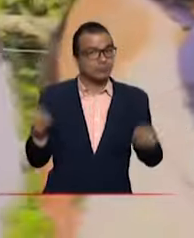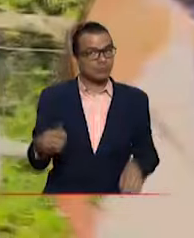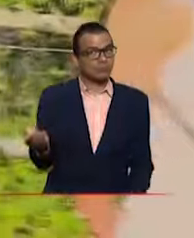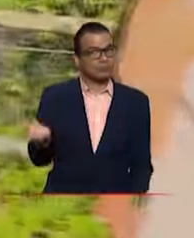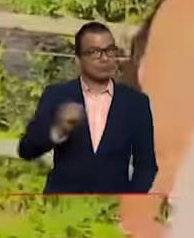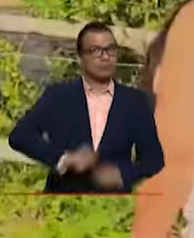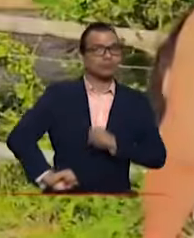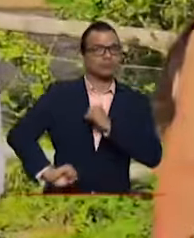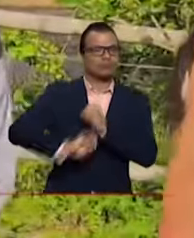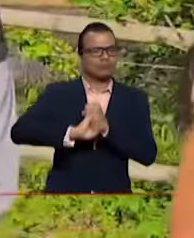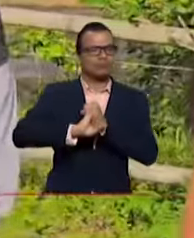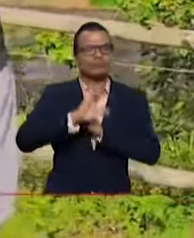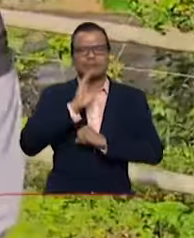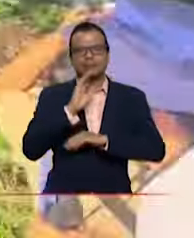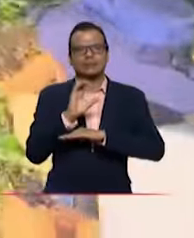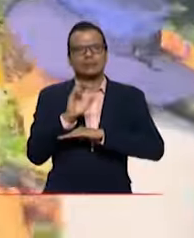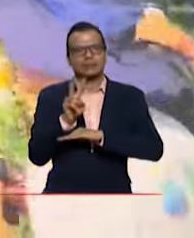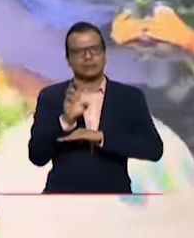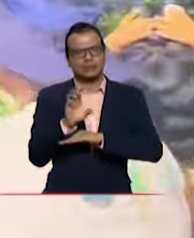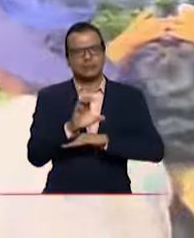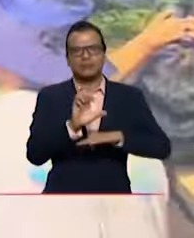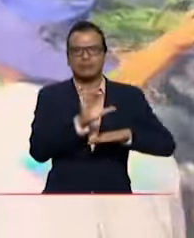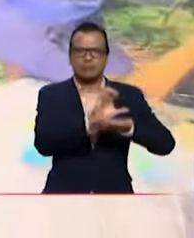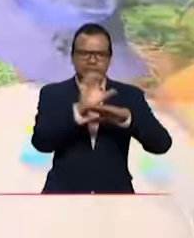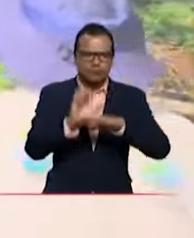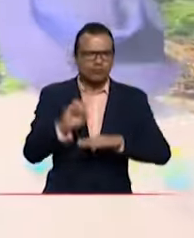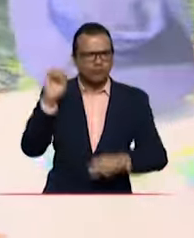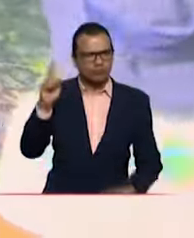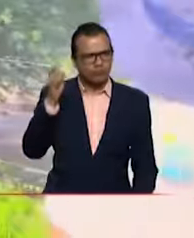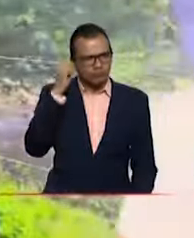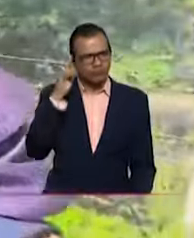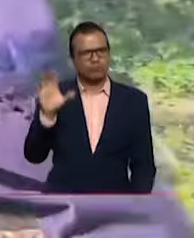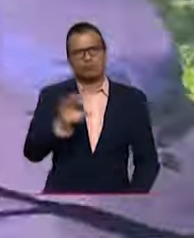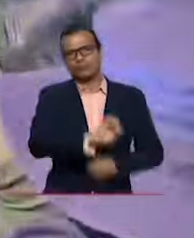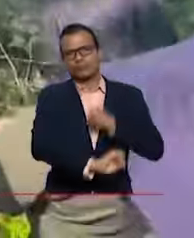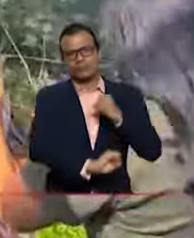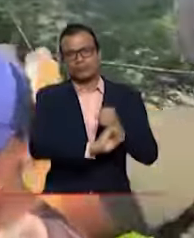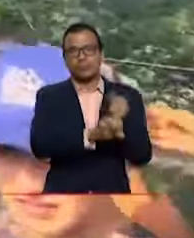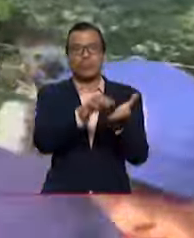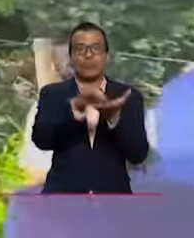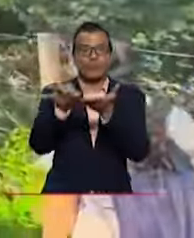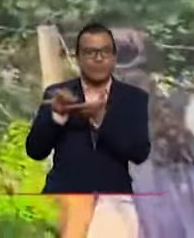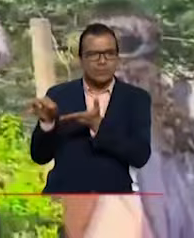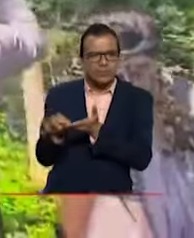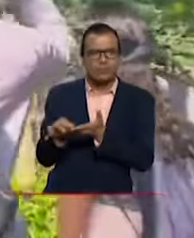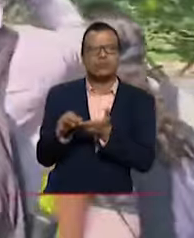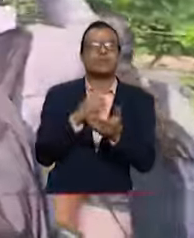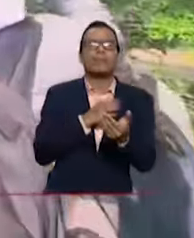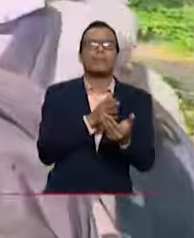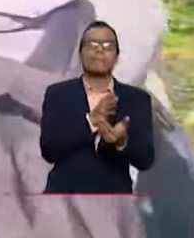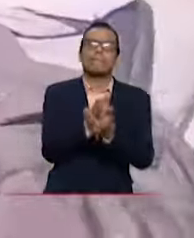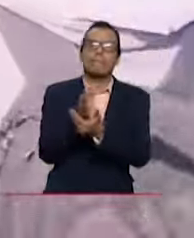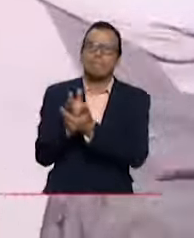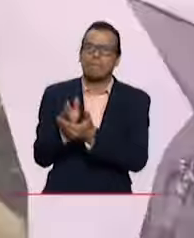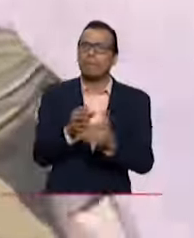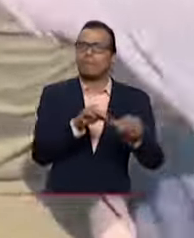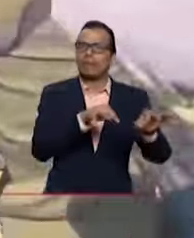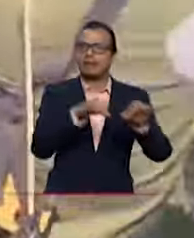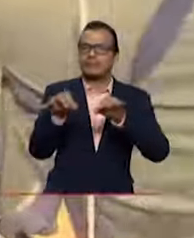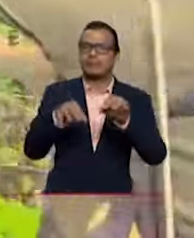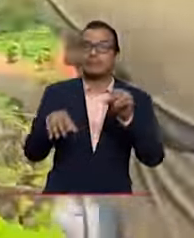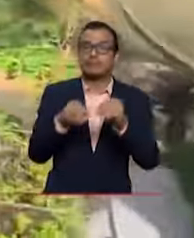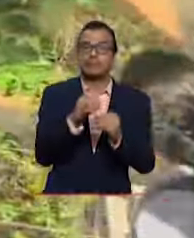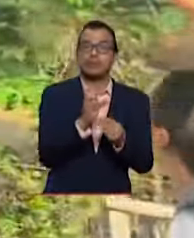la CBC, de la institucionalidad en todas sus secretarías, poder llegar a la zona rural, a nuestros dos clubes infantiles de